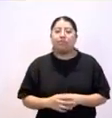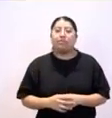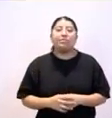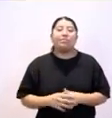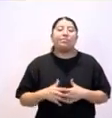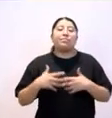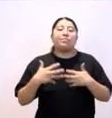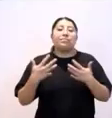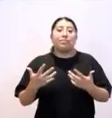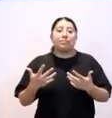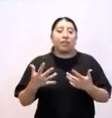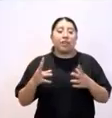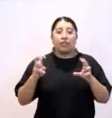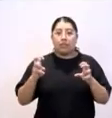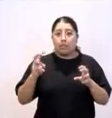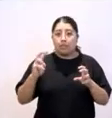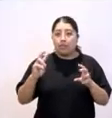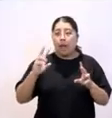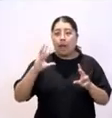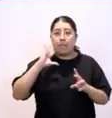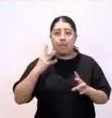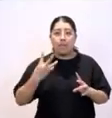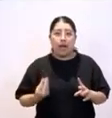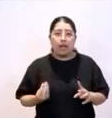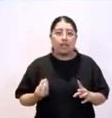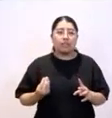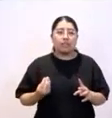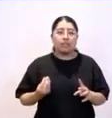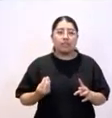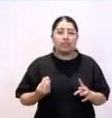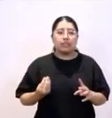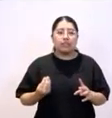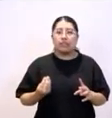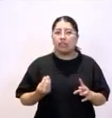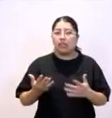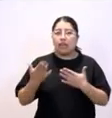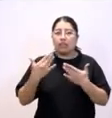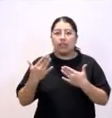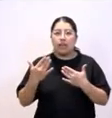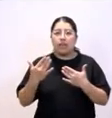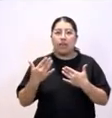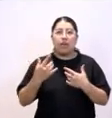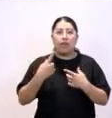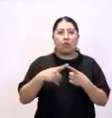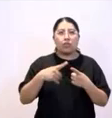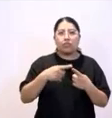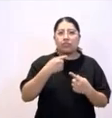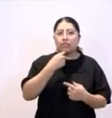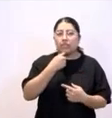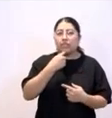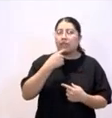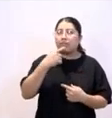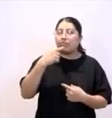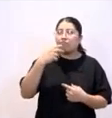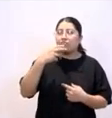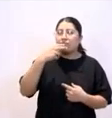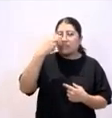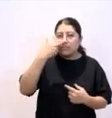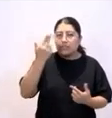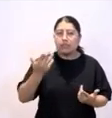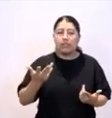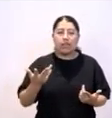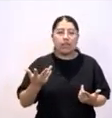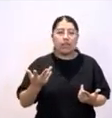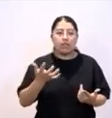cuando hablamos de Palestina y habla usted de estas, a mí hay cosas que me resultan curiosas y que me ha chocado un poco, ¿no? Porque